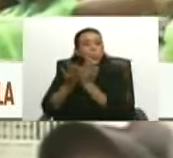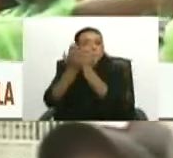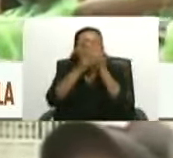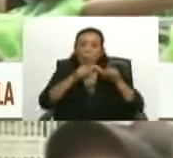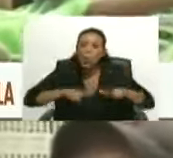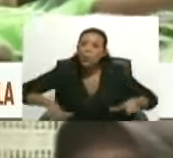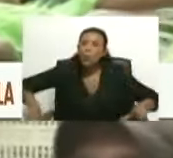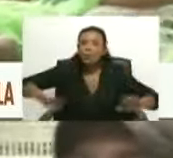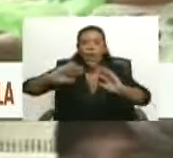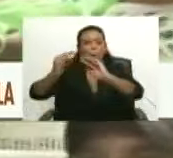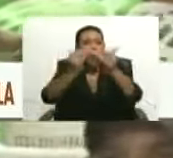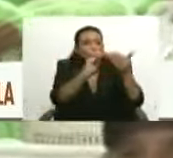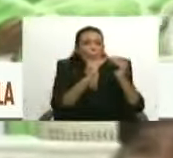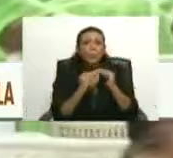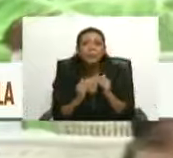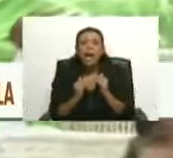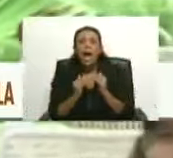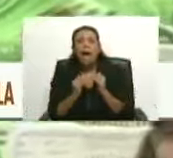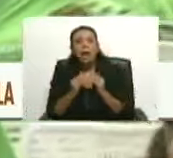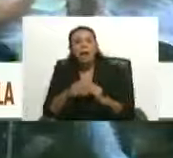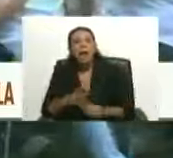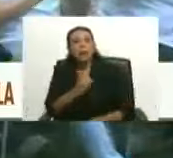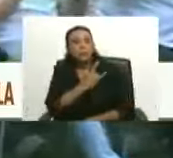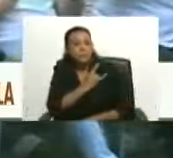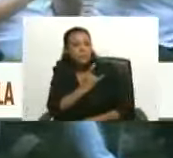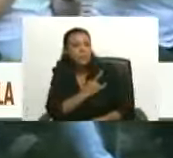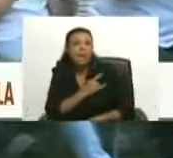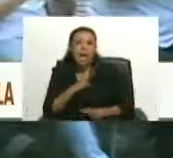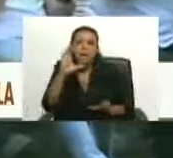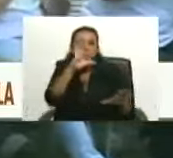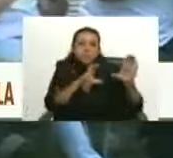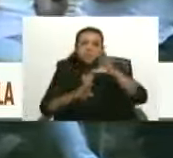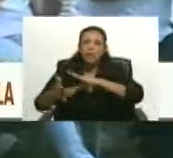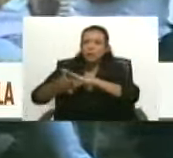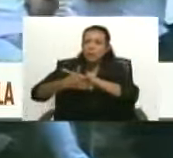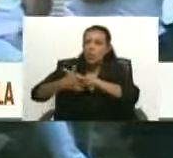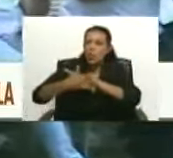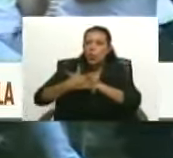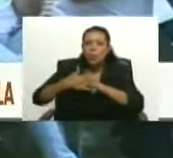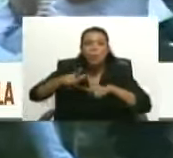espacio comunal, del espacio académico, del espacio científico.